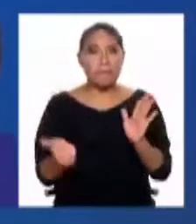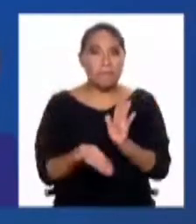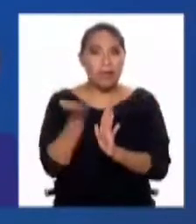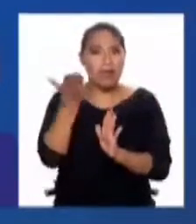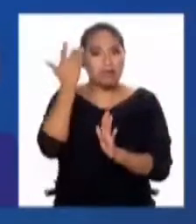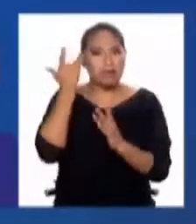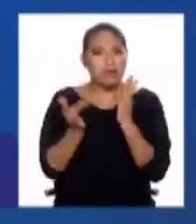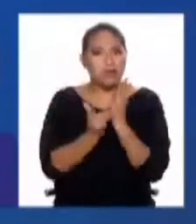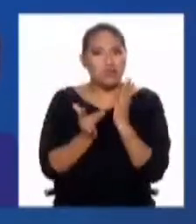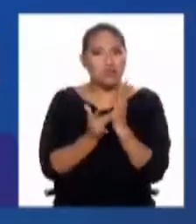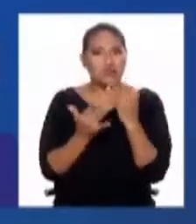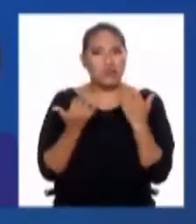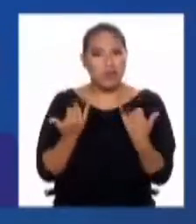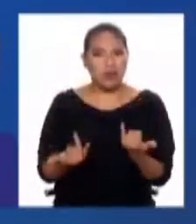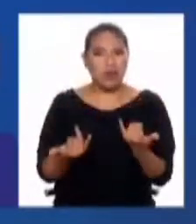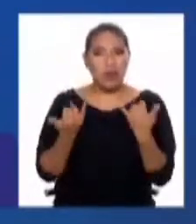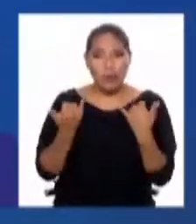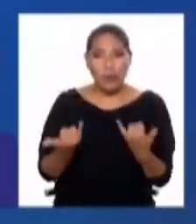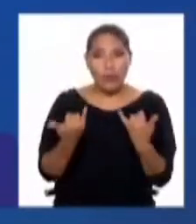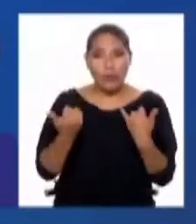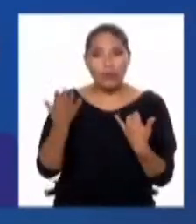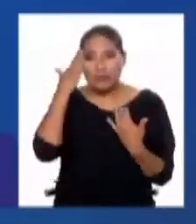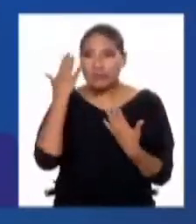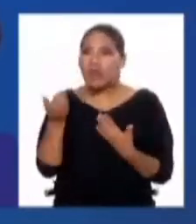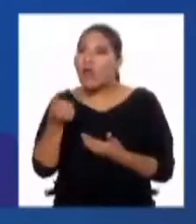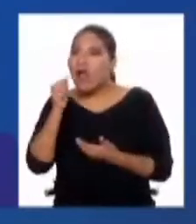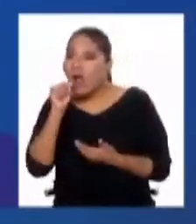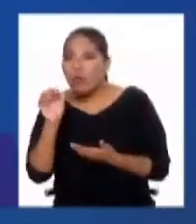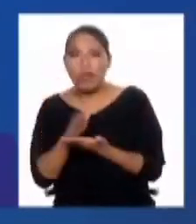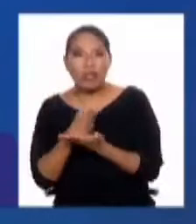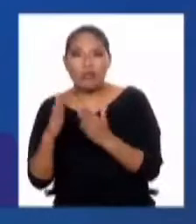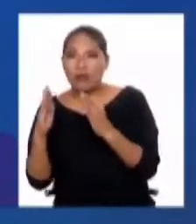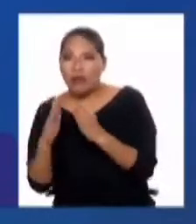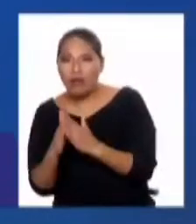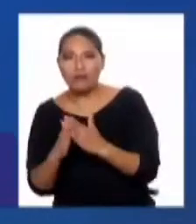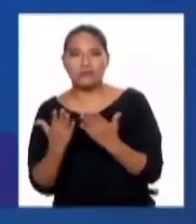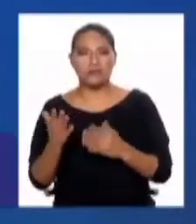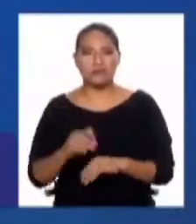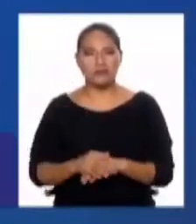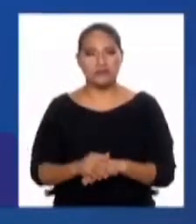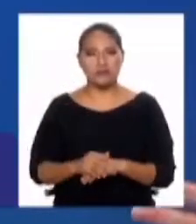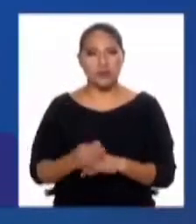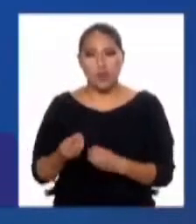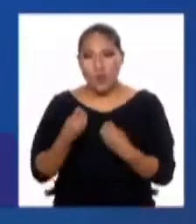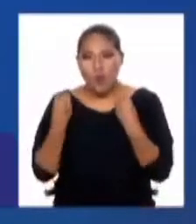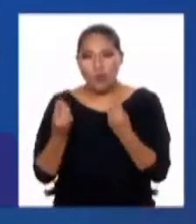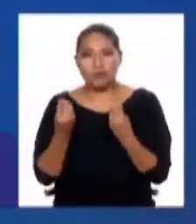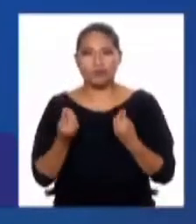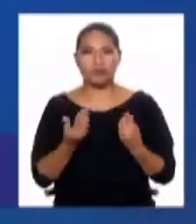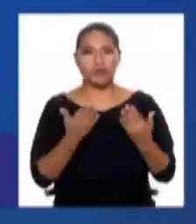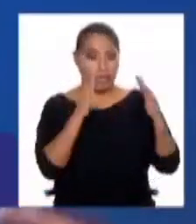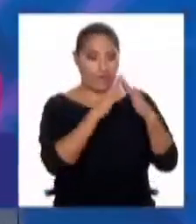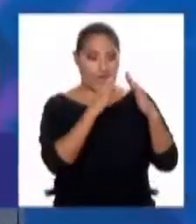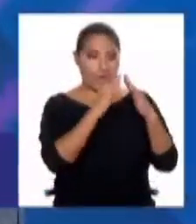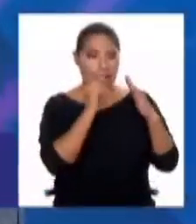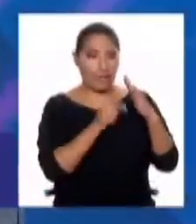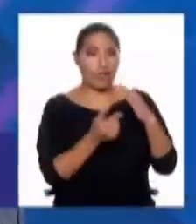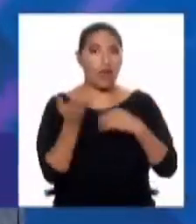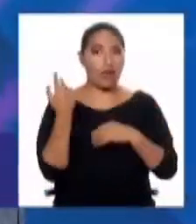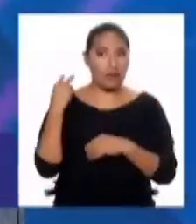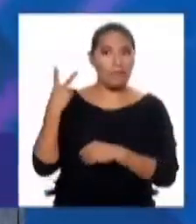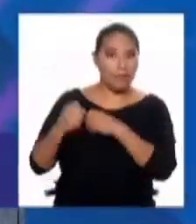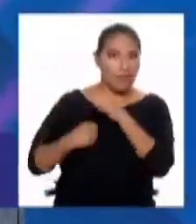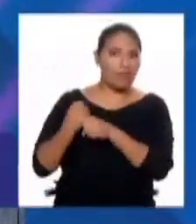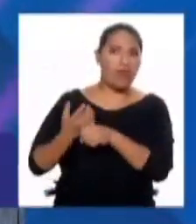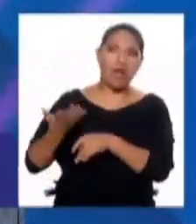No es posible que hoy día no la gente no tenga agua potable. Que no tenga. Eso es hace 20 años, esta